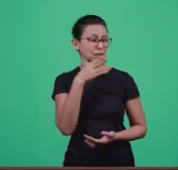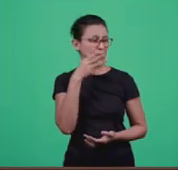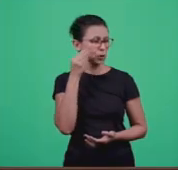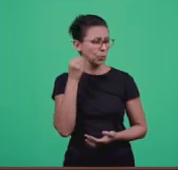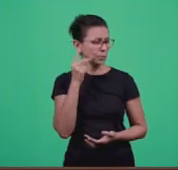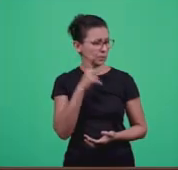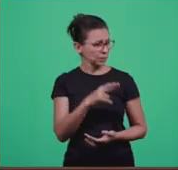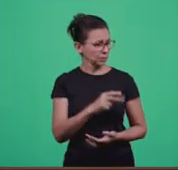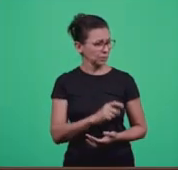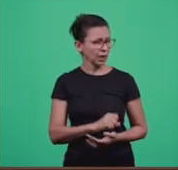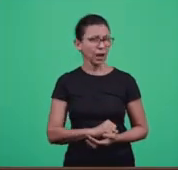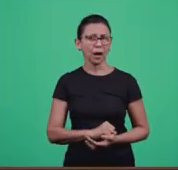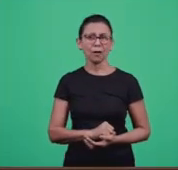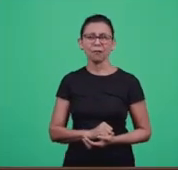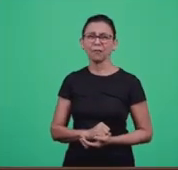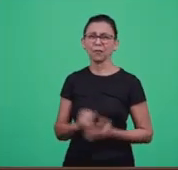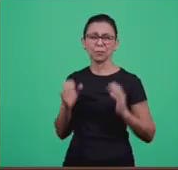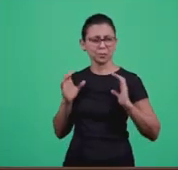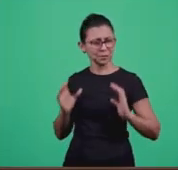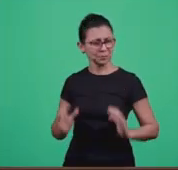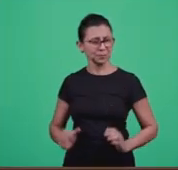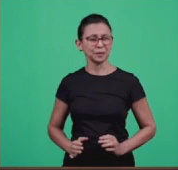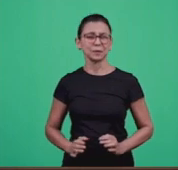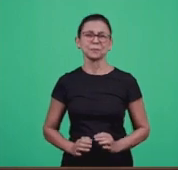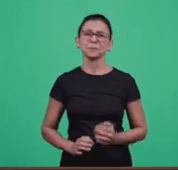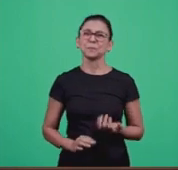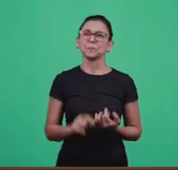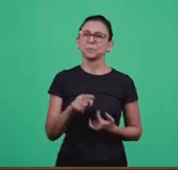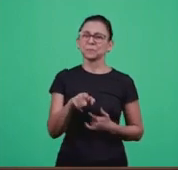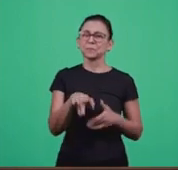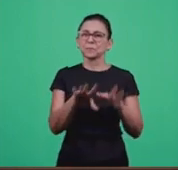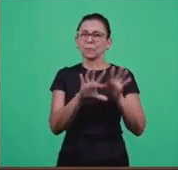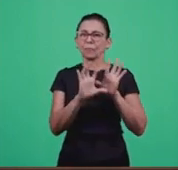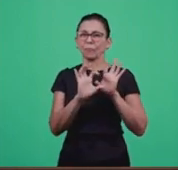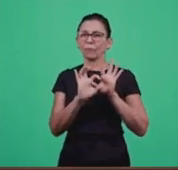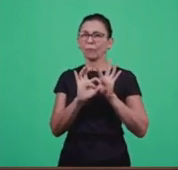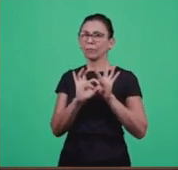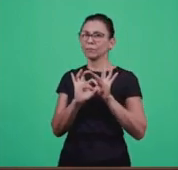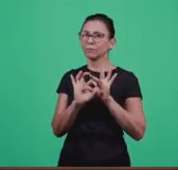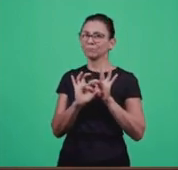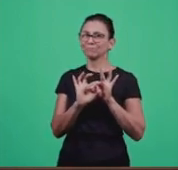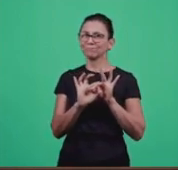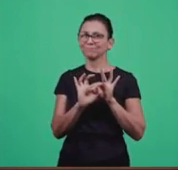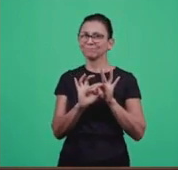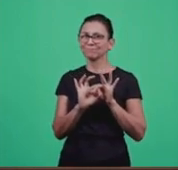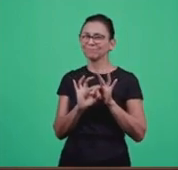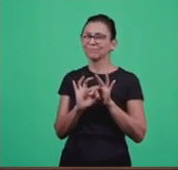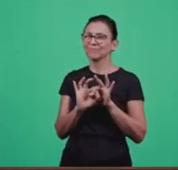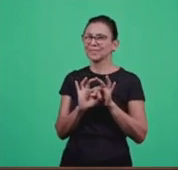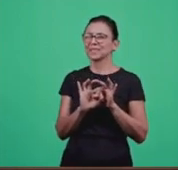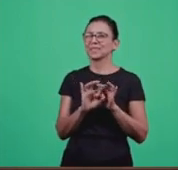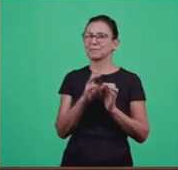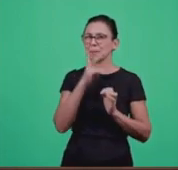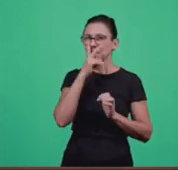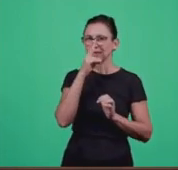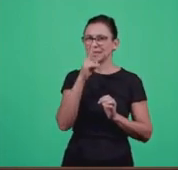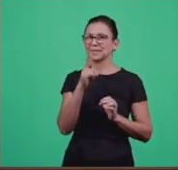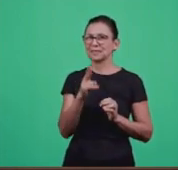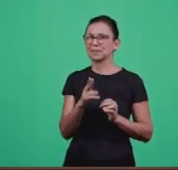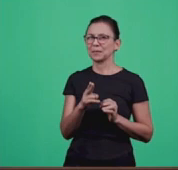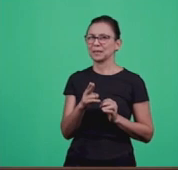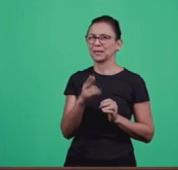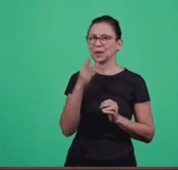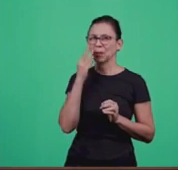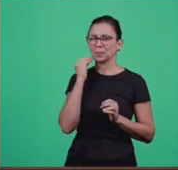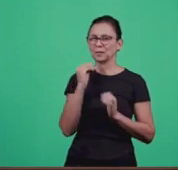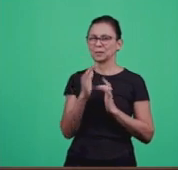persona, dicen, no, tú estás igual que ellos. Entonces, la persona que está en comunión con el Señor también